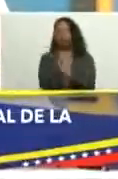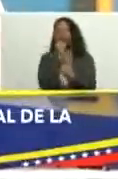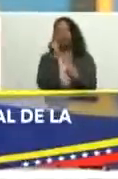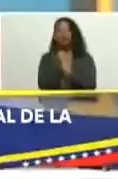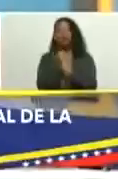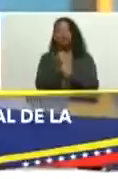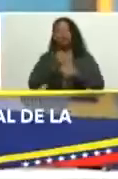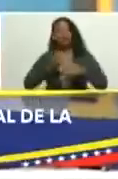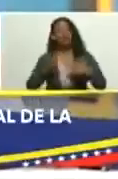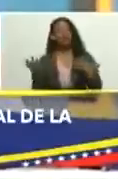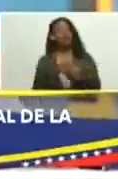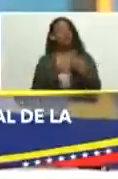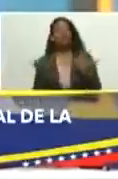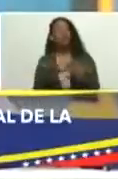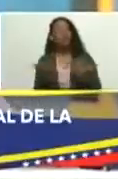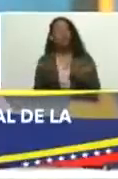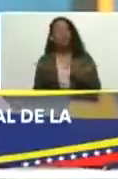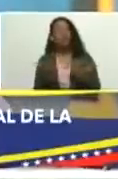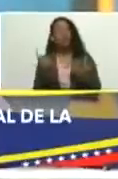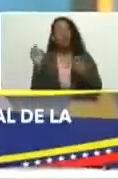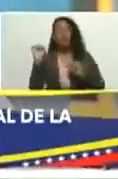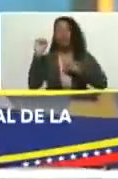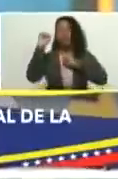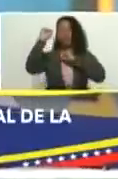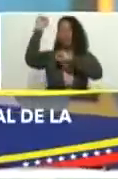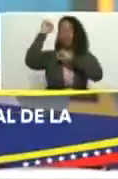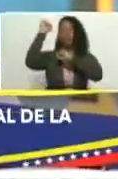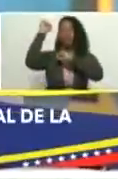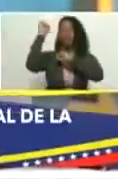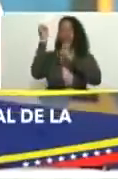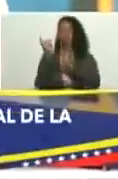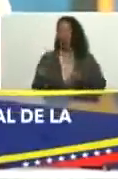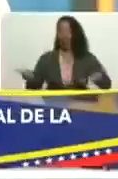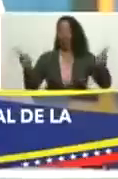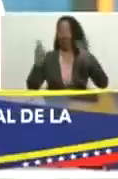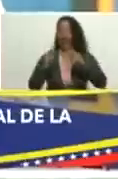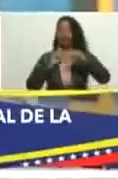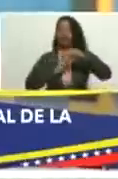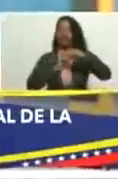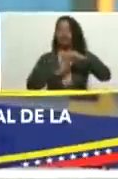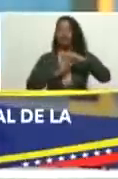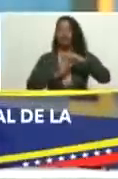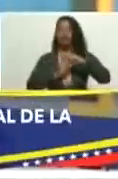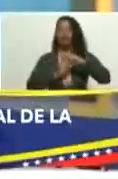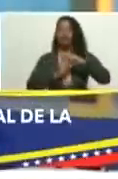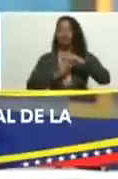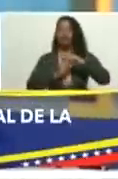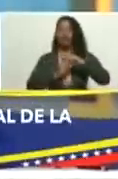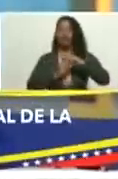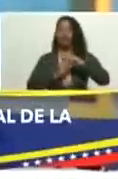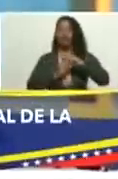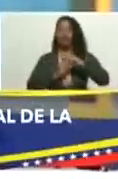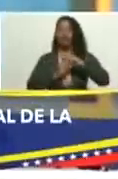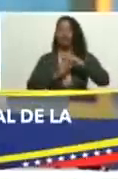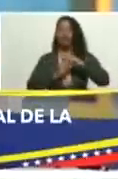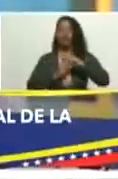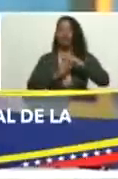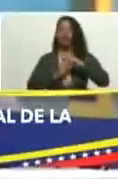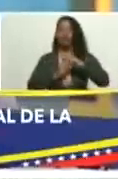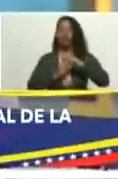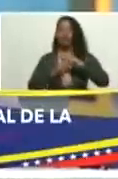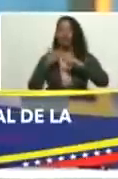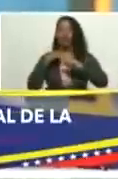sido unos héroes y unas heroínas. Lo comentábamos en el carro cuando veníamos,